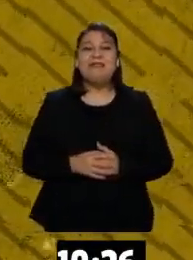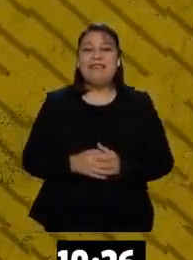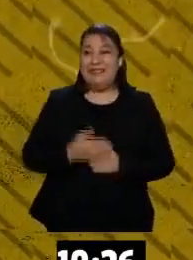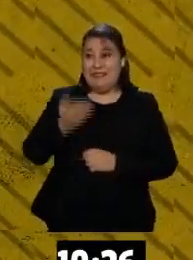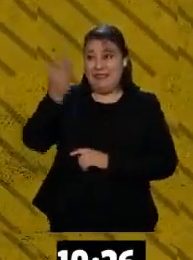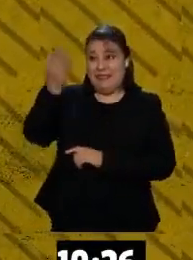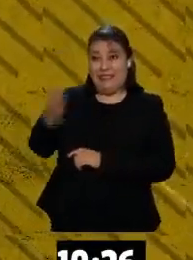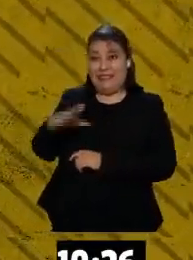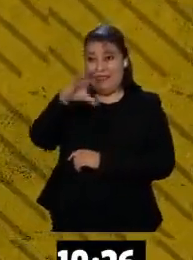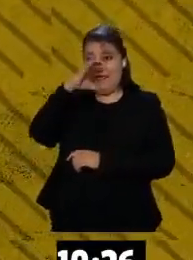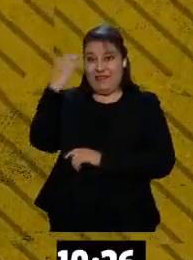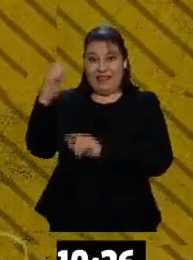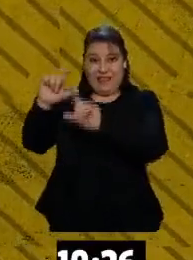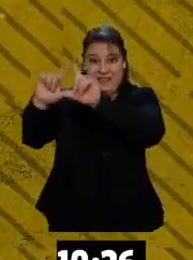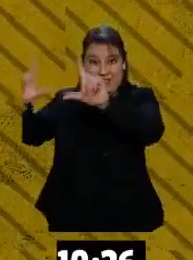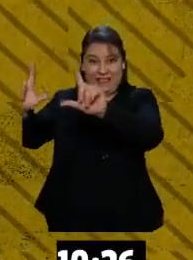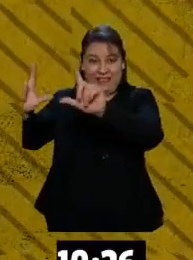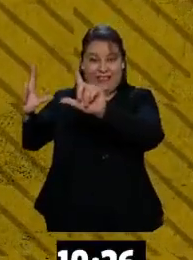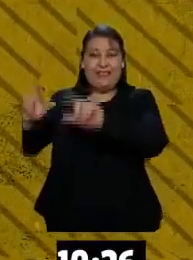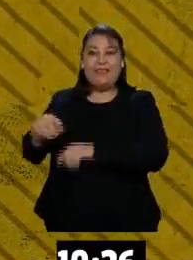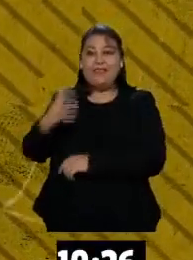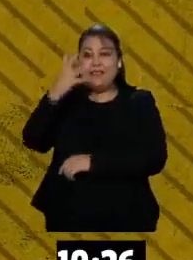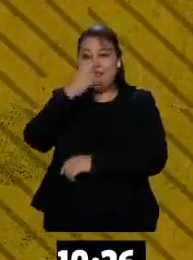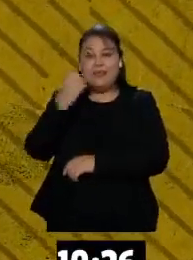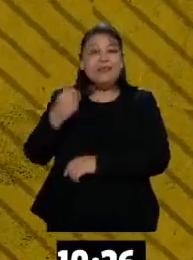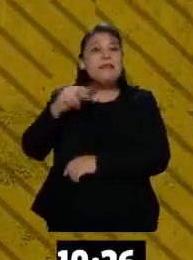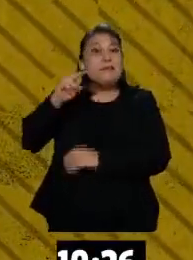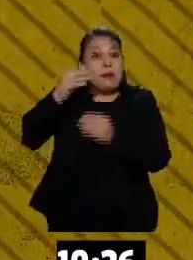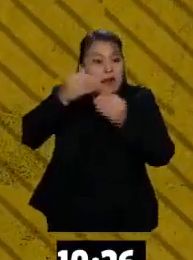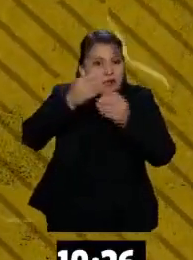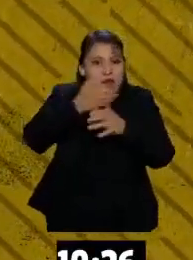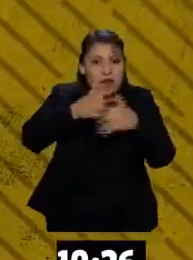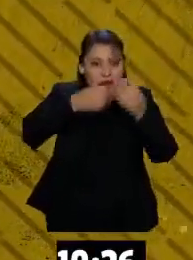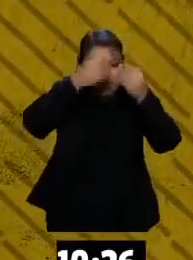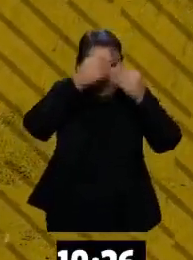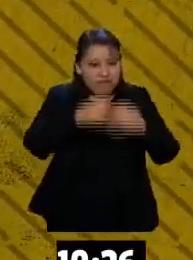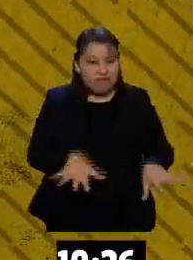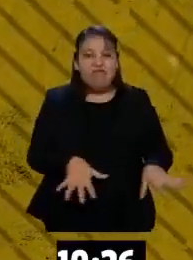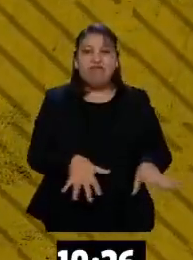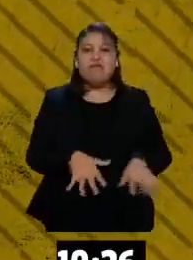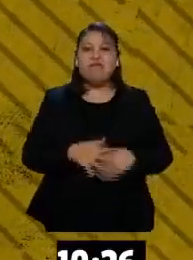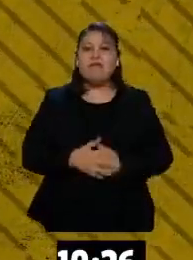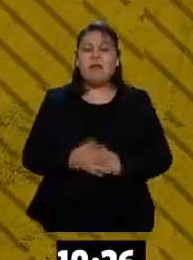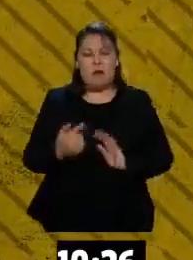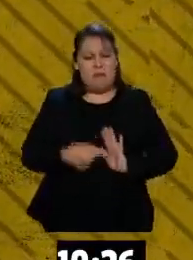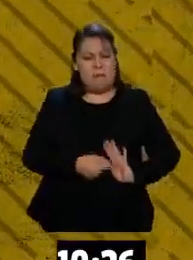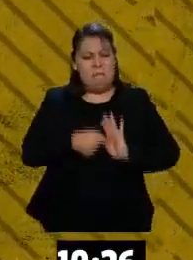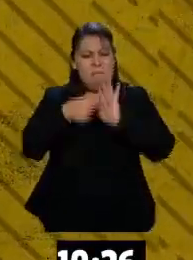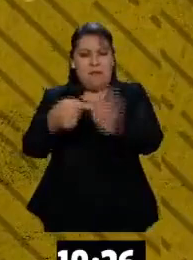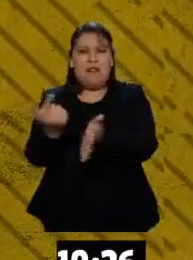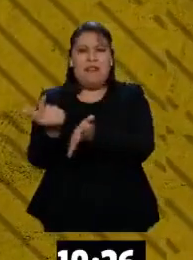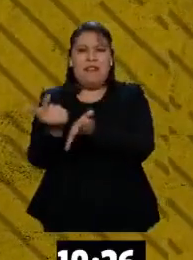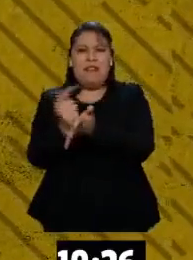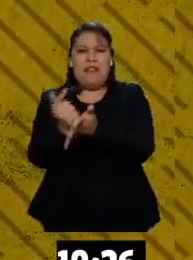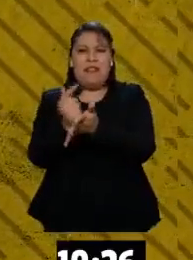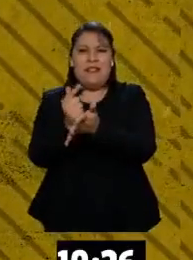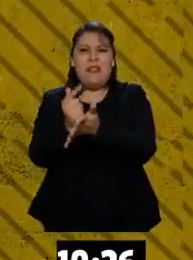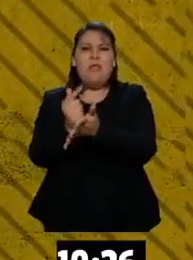hombre perdió todo y le quitaron hasta el miedo, así que hoy nos va a presentar su valiente libro llamado El